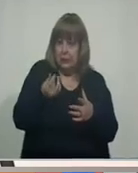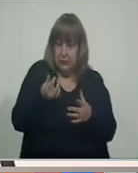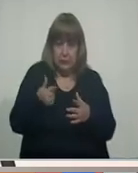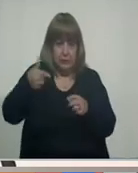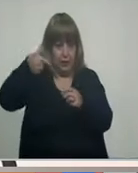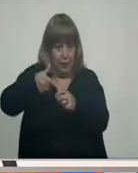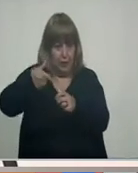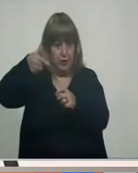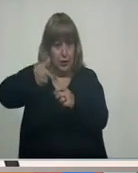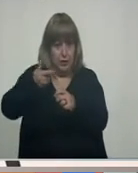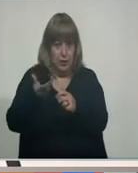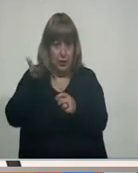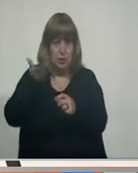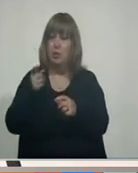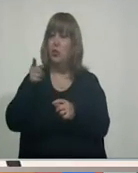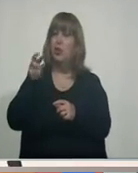mente?